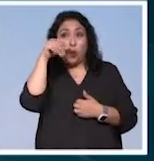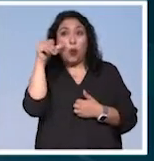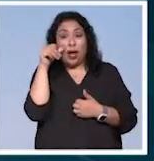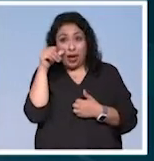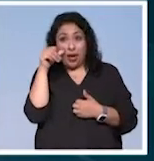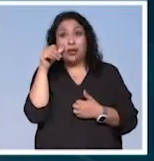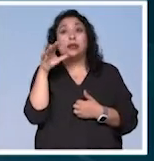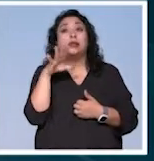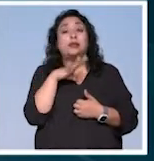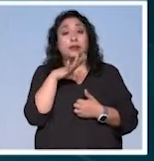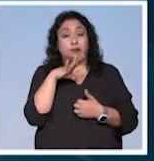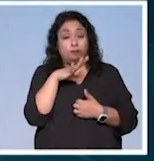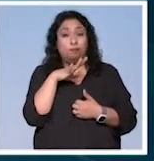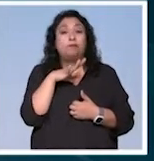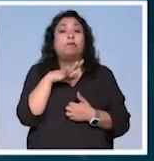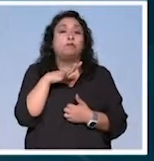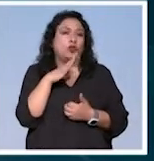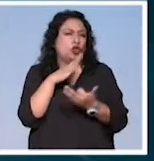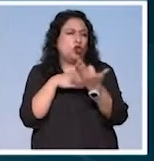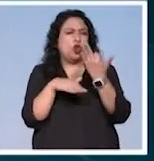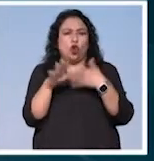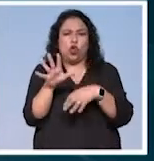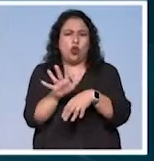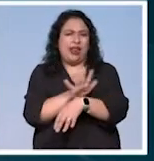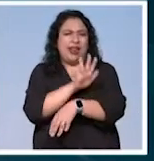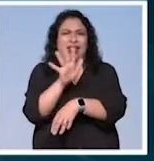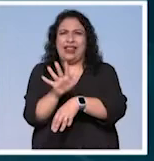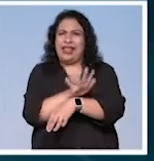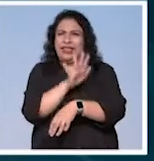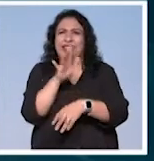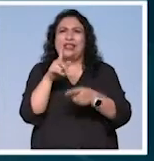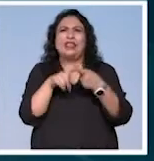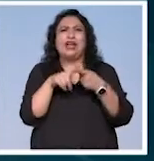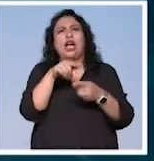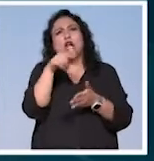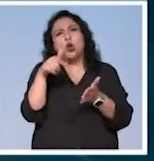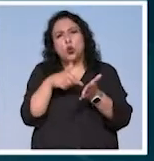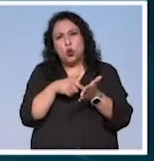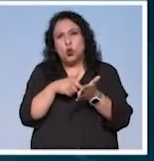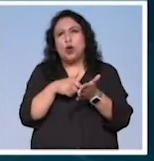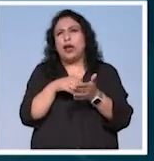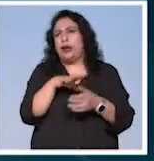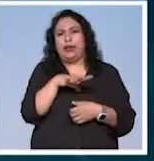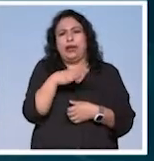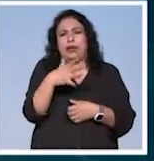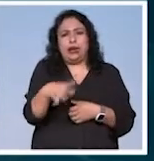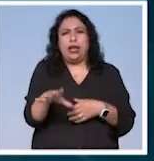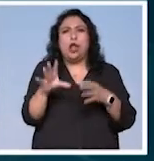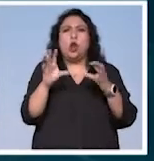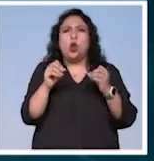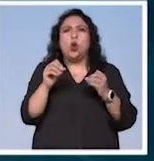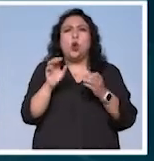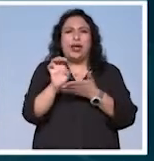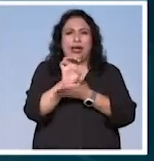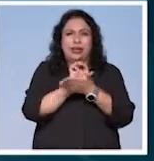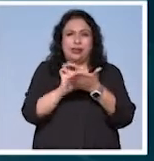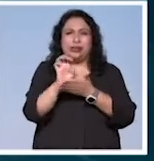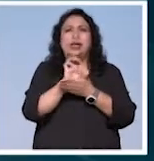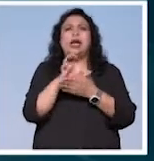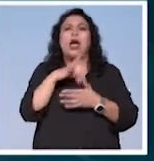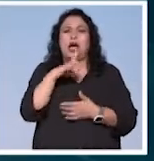que tiene toda su línea eléctrica, tanto en los espacios generales como en el escenario